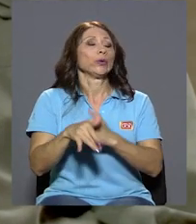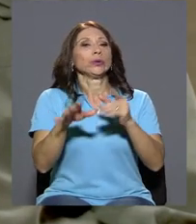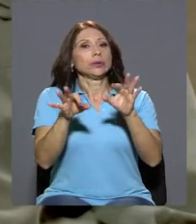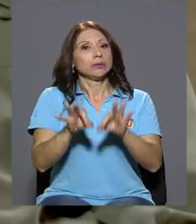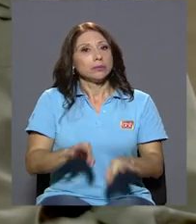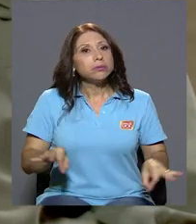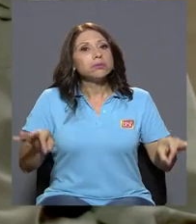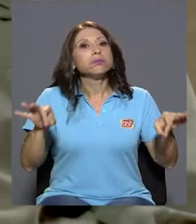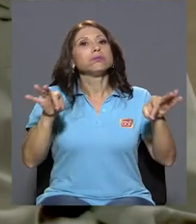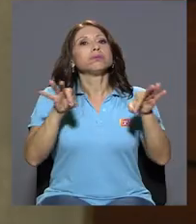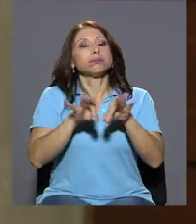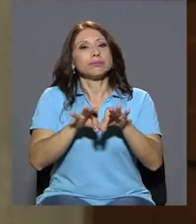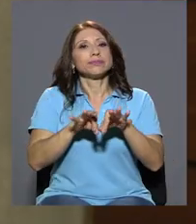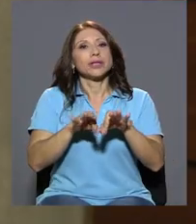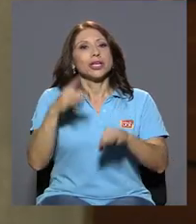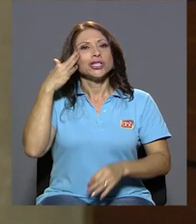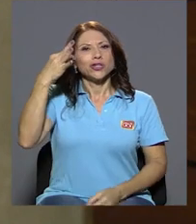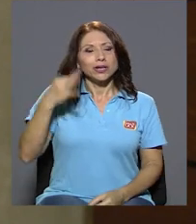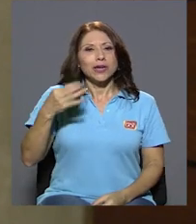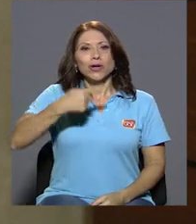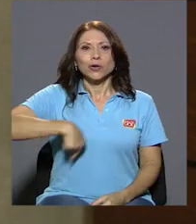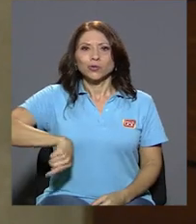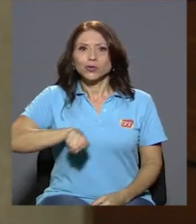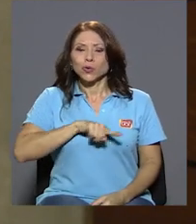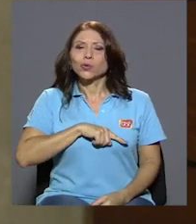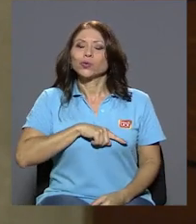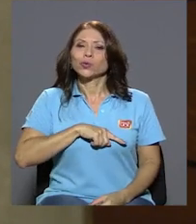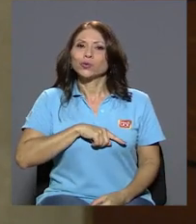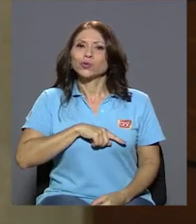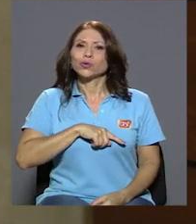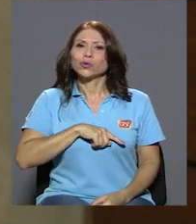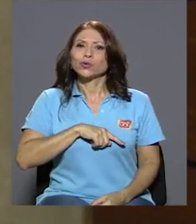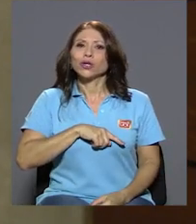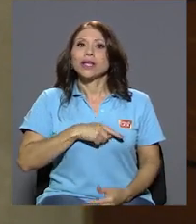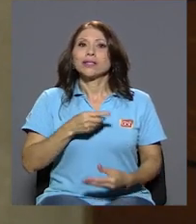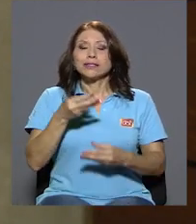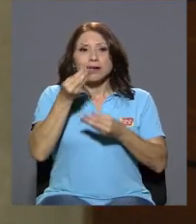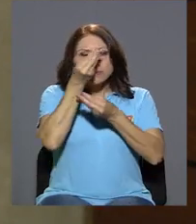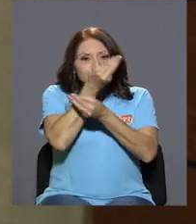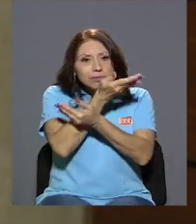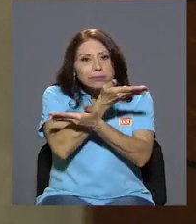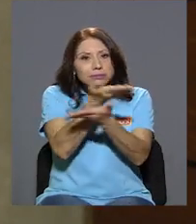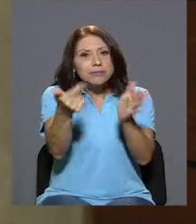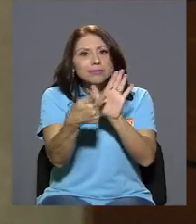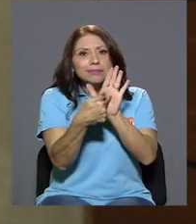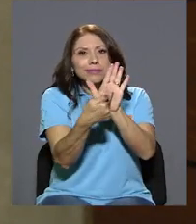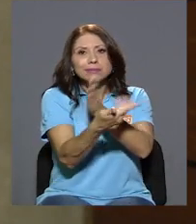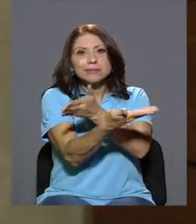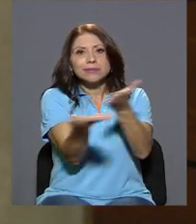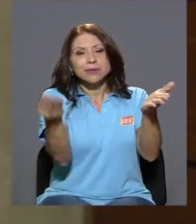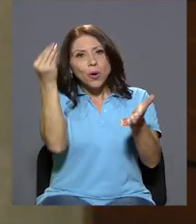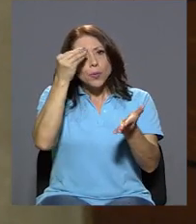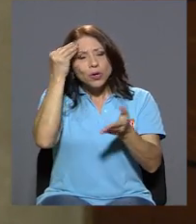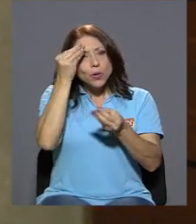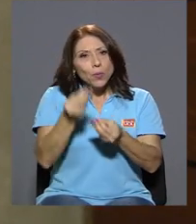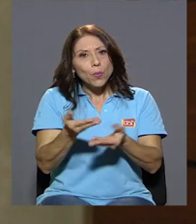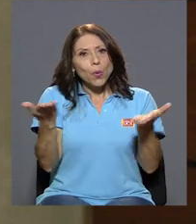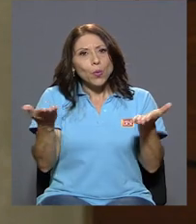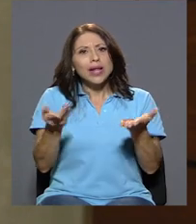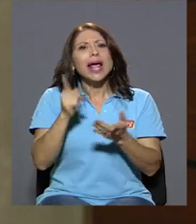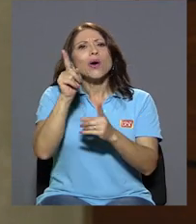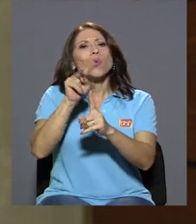enorme importancia y creo que estamos volcando hacia la opinión pública una